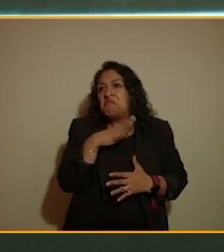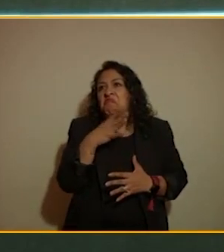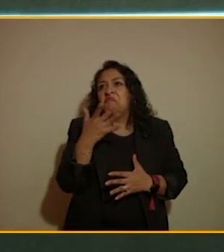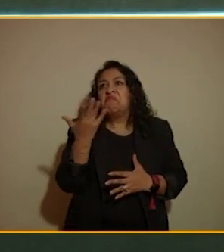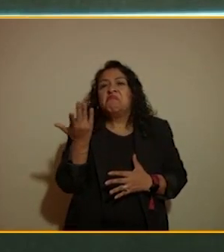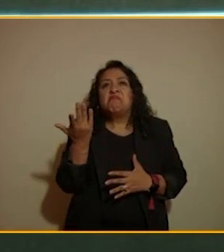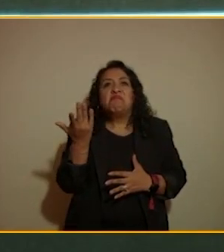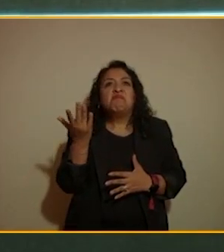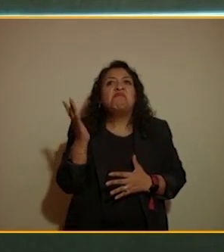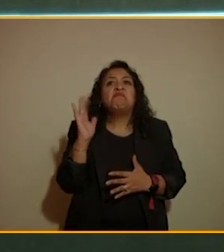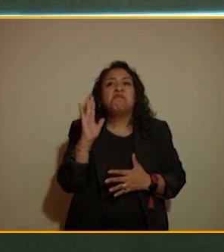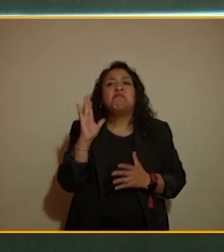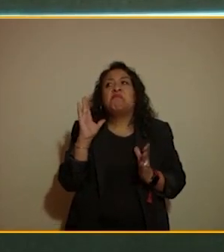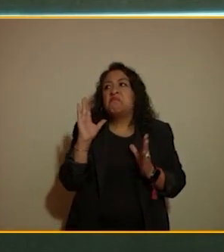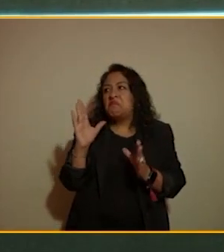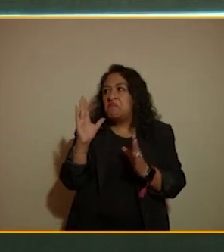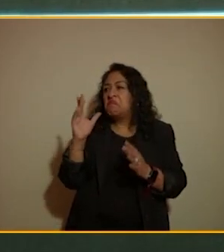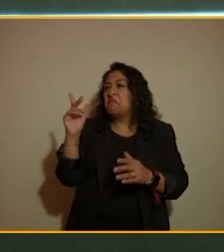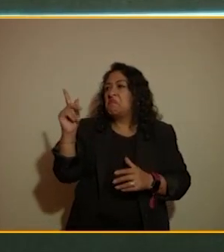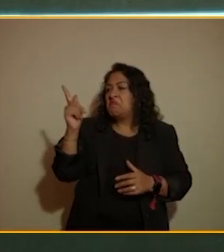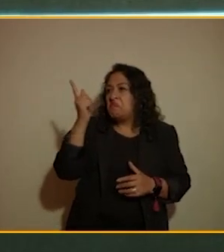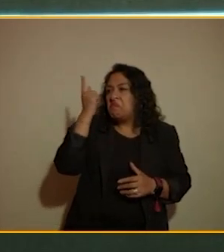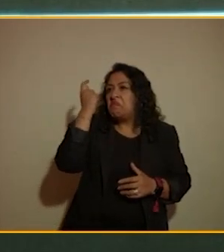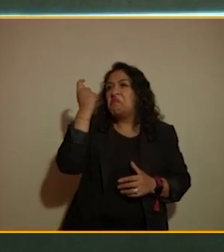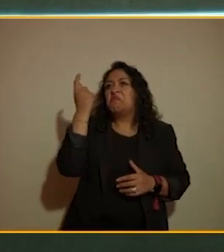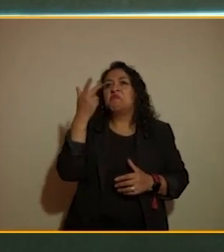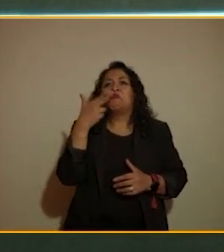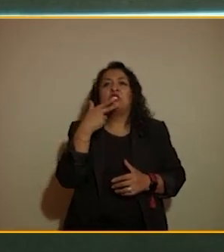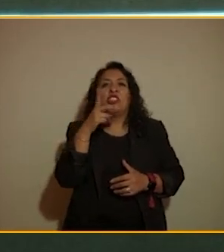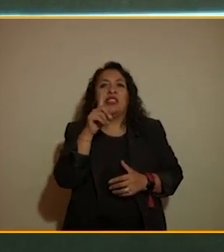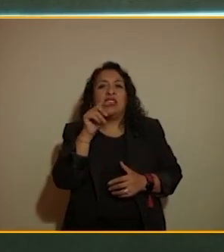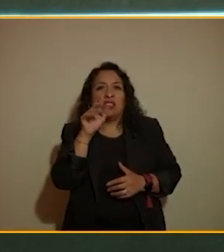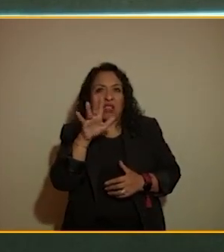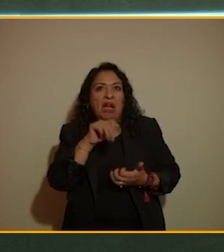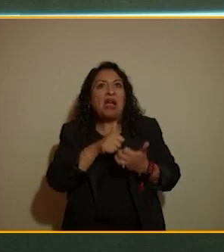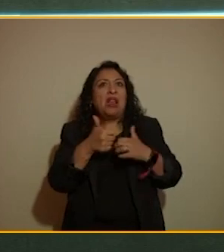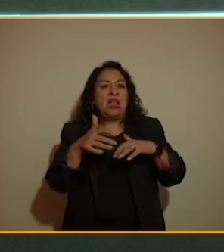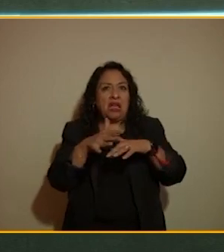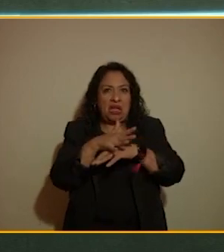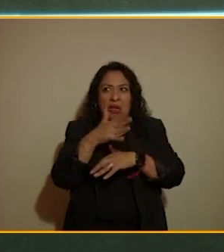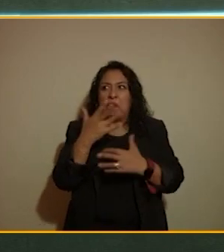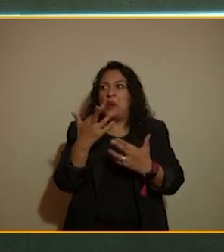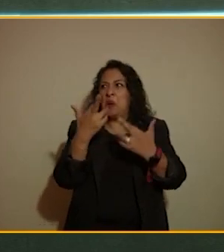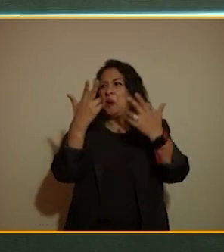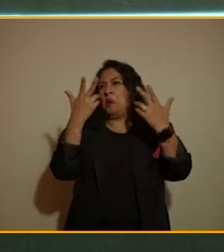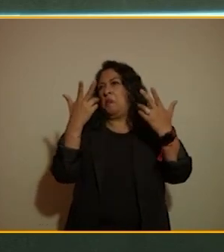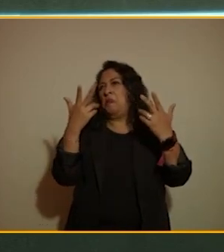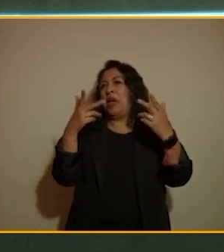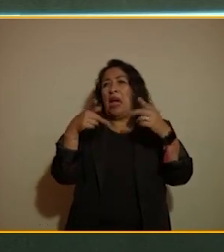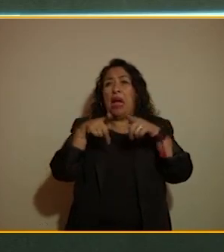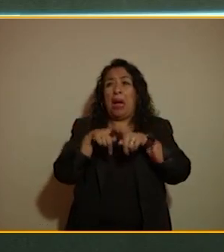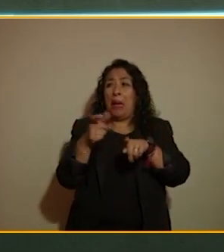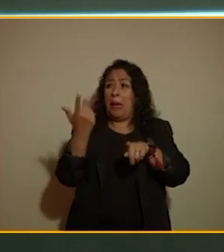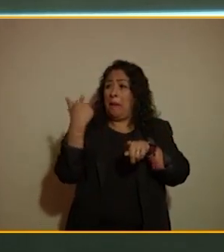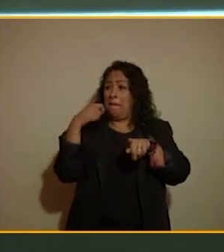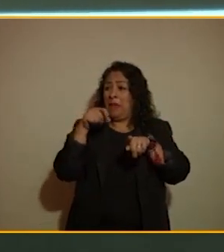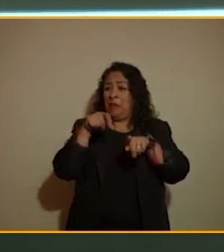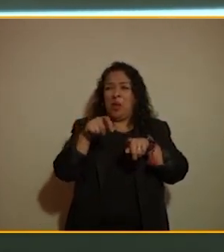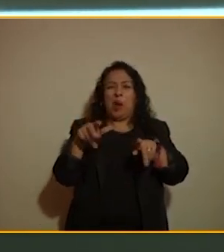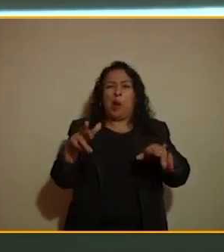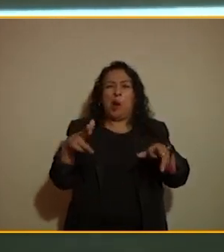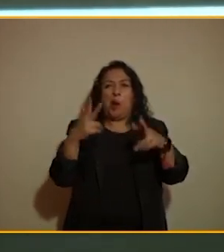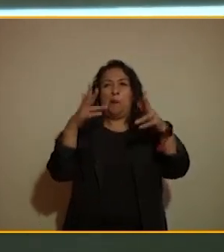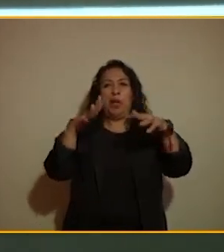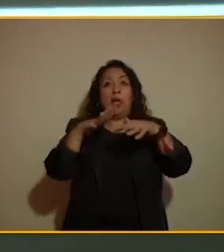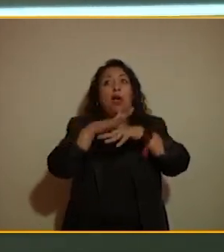esta capacitación, tecnologización, digitalización, están rompiendo paradigmas y brechas dentro de sus propios sectores y